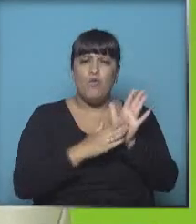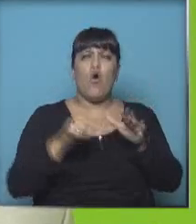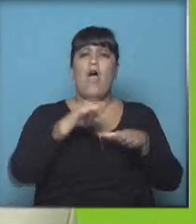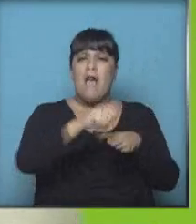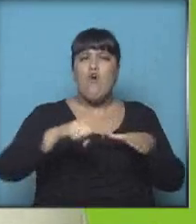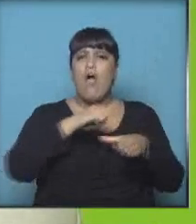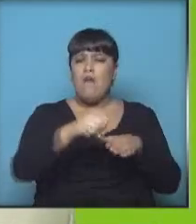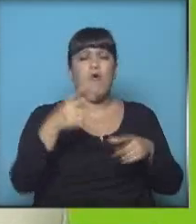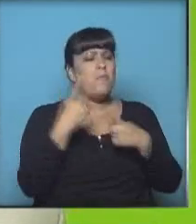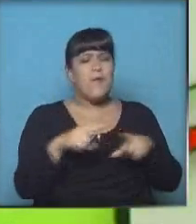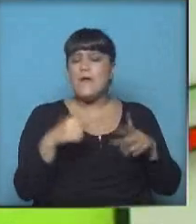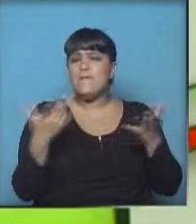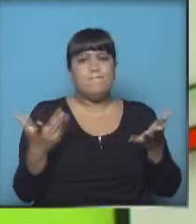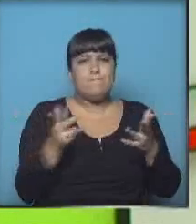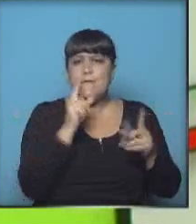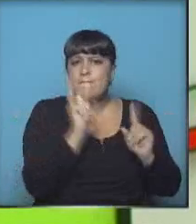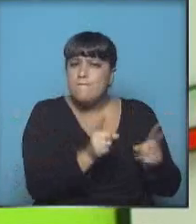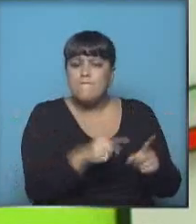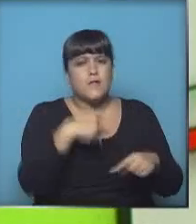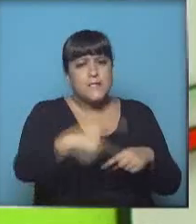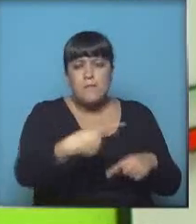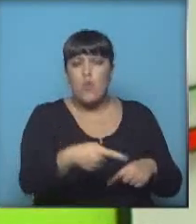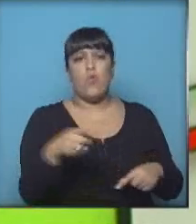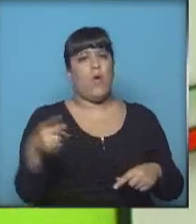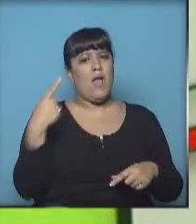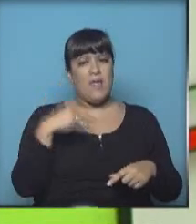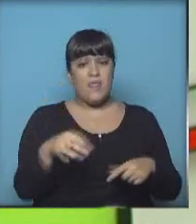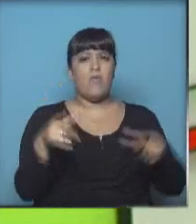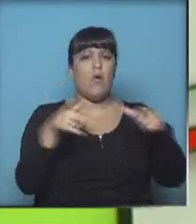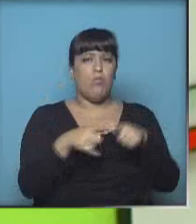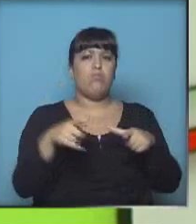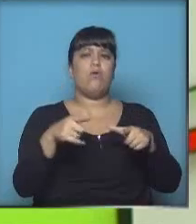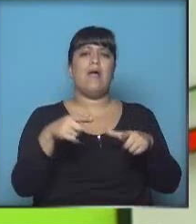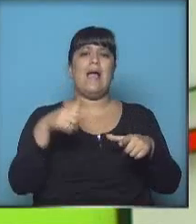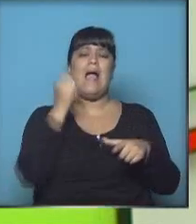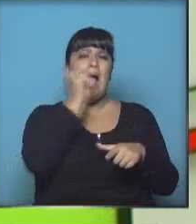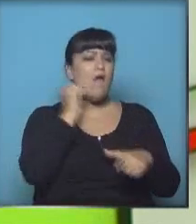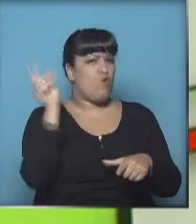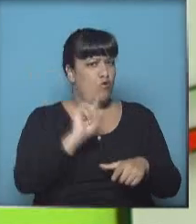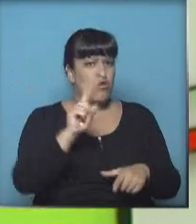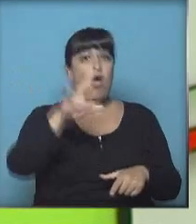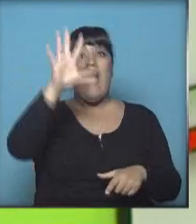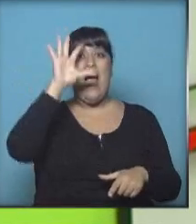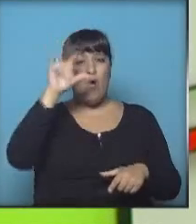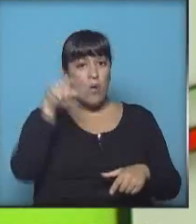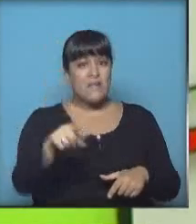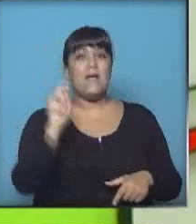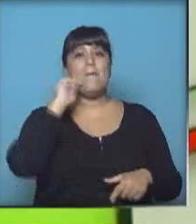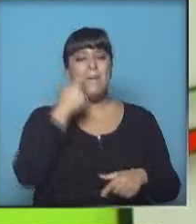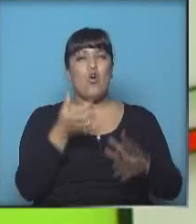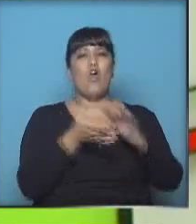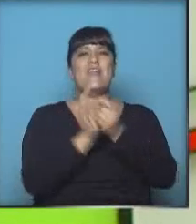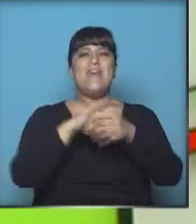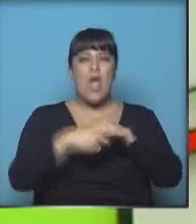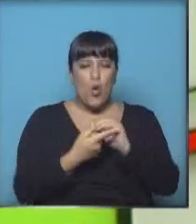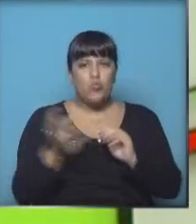tengo resultados. Bueno, no hay que estar higienizando la vulva y la vagina con jabones. Recordemos que lo que sugerimos es jabón neutro o